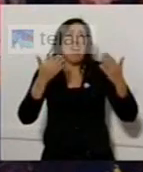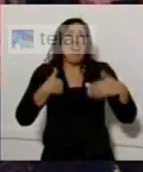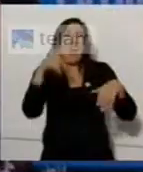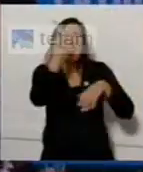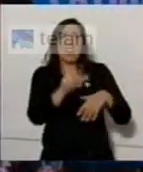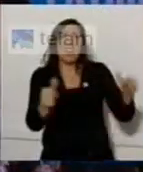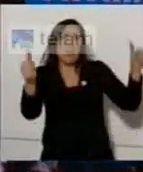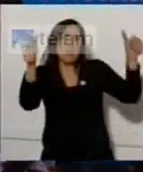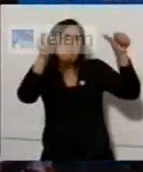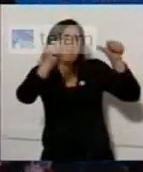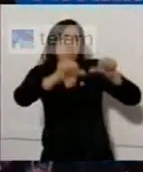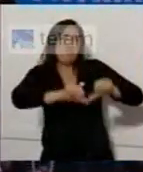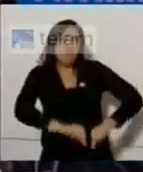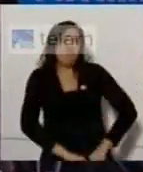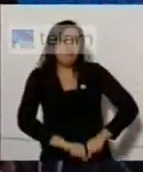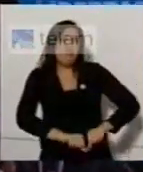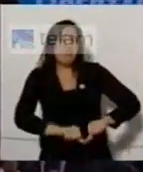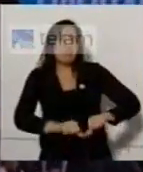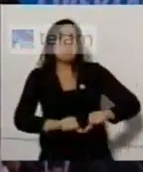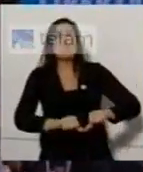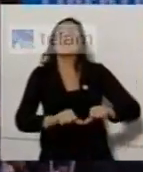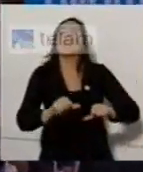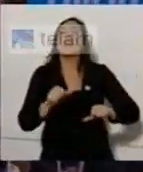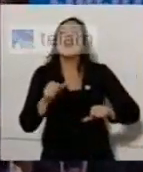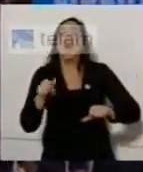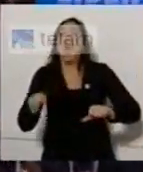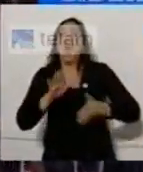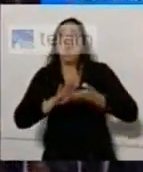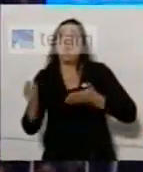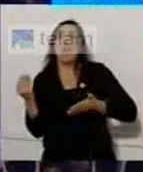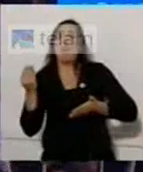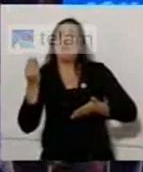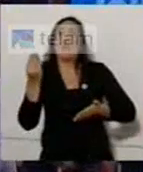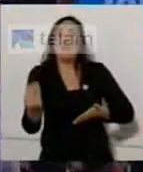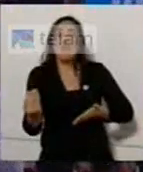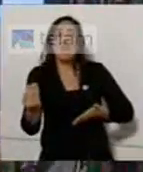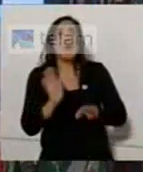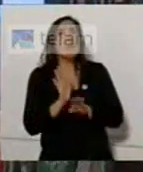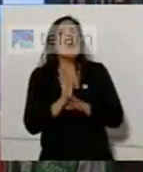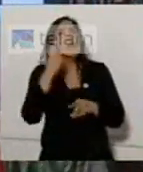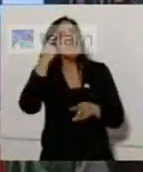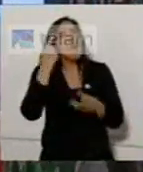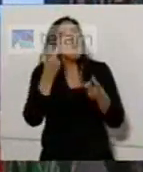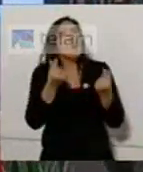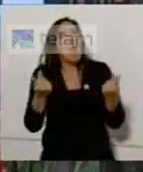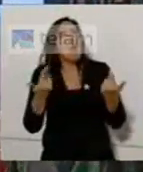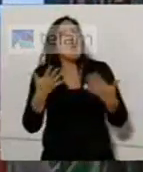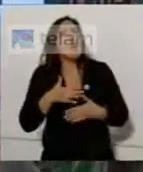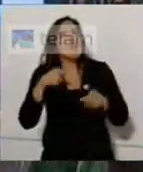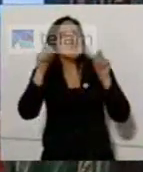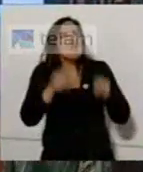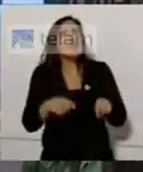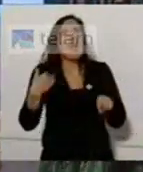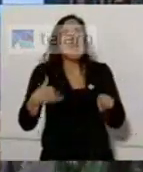tuvieron los valores preestablecidos en la República Argentina, preestablecidos vaya a saber por